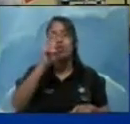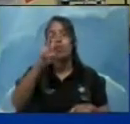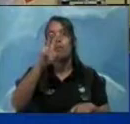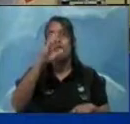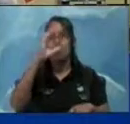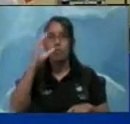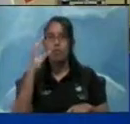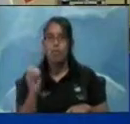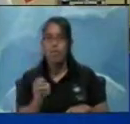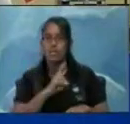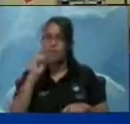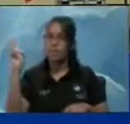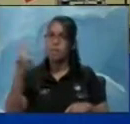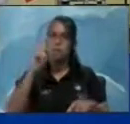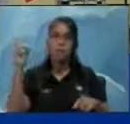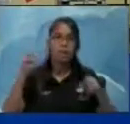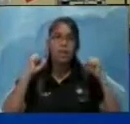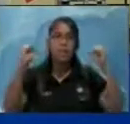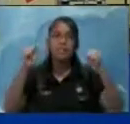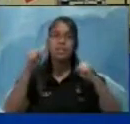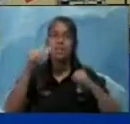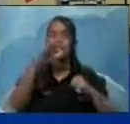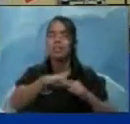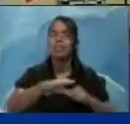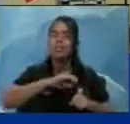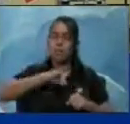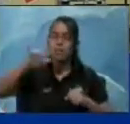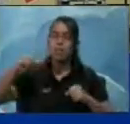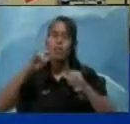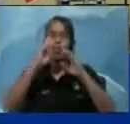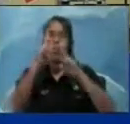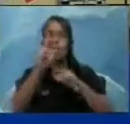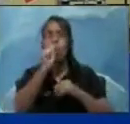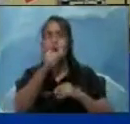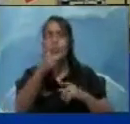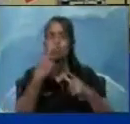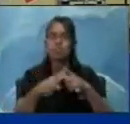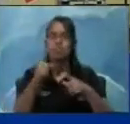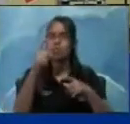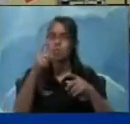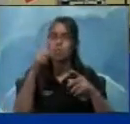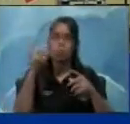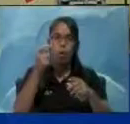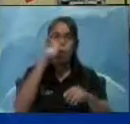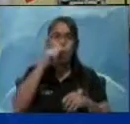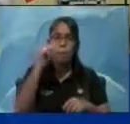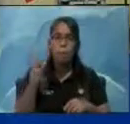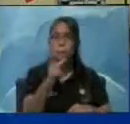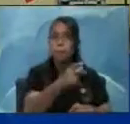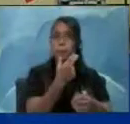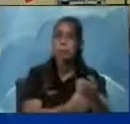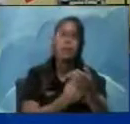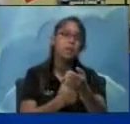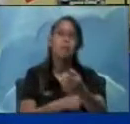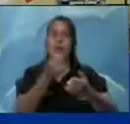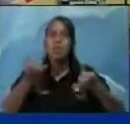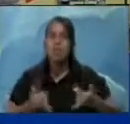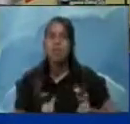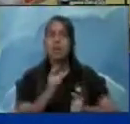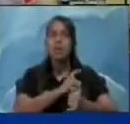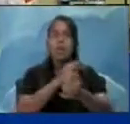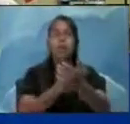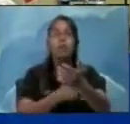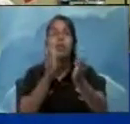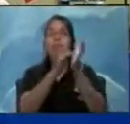120 valientes ahí estaba Juan ahí estaba Pedro Andrés Natanael Felipe María los hermanos de